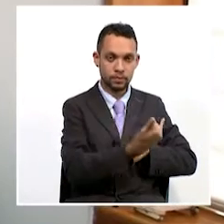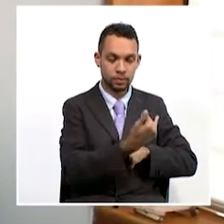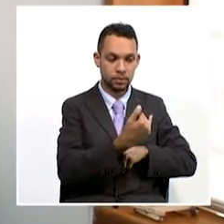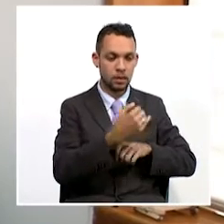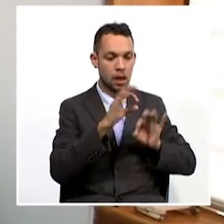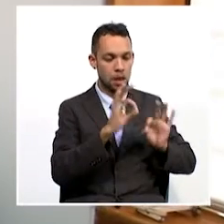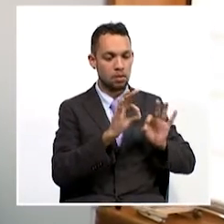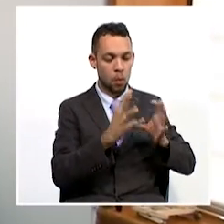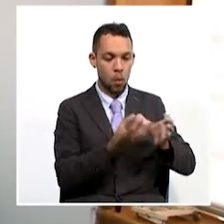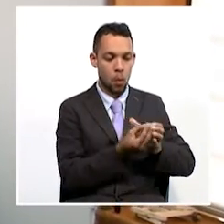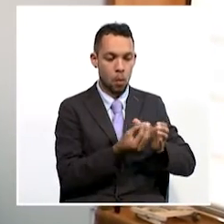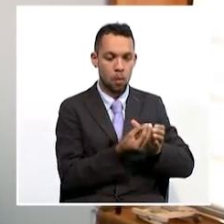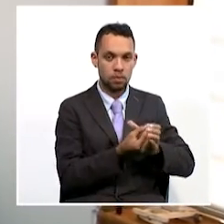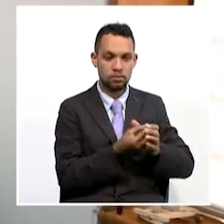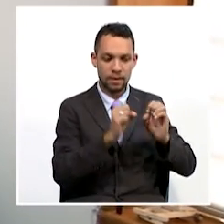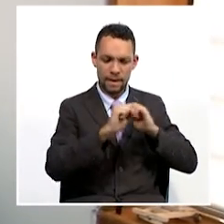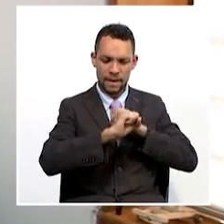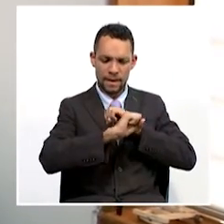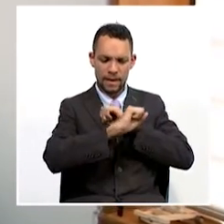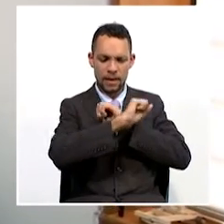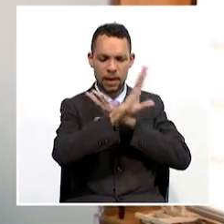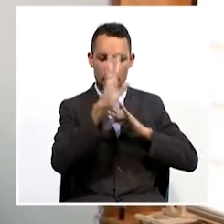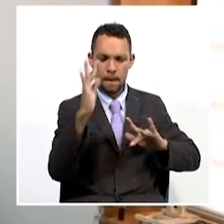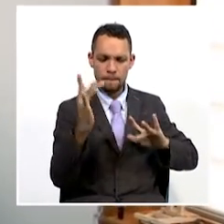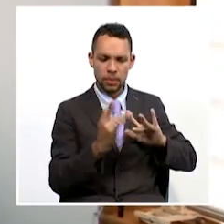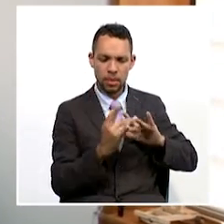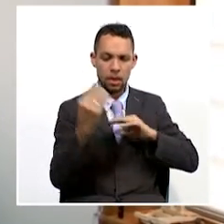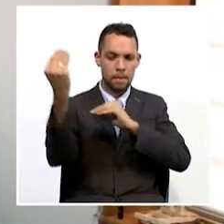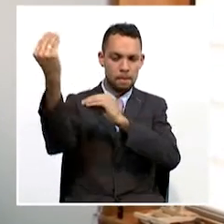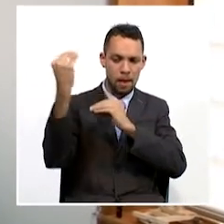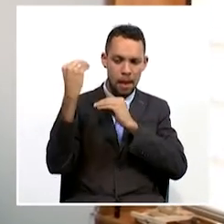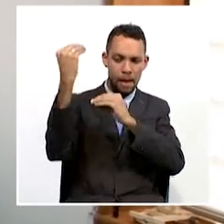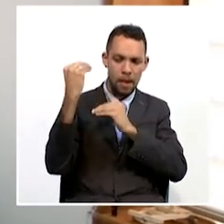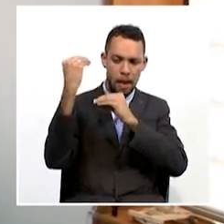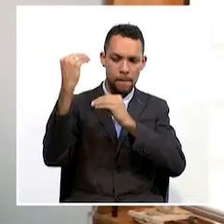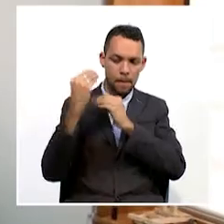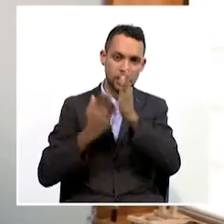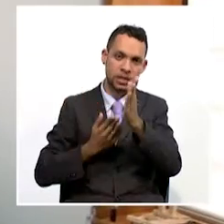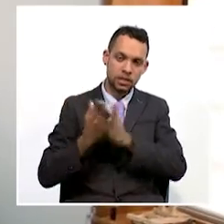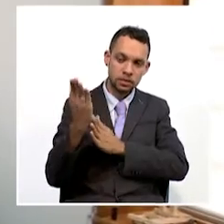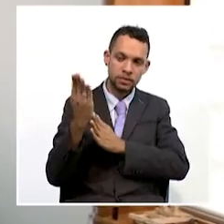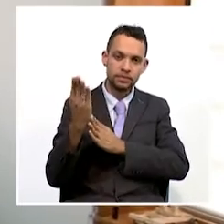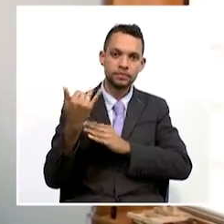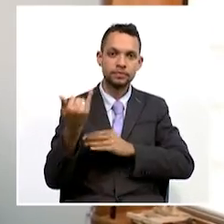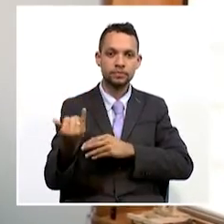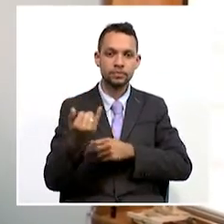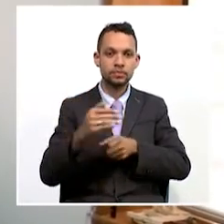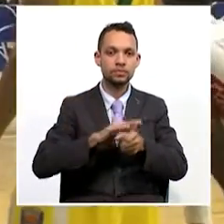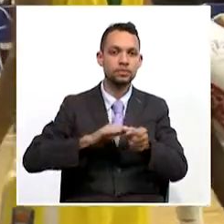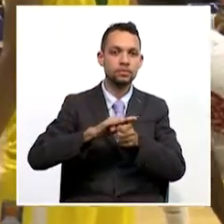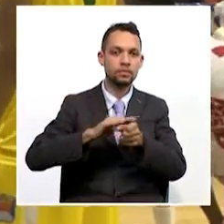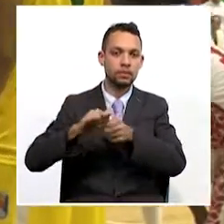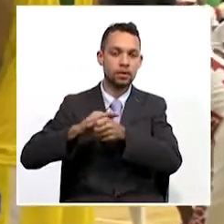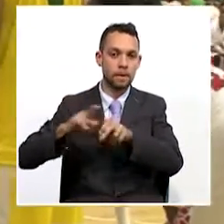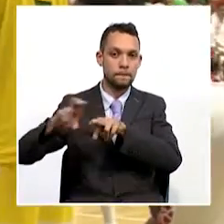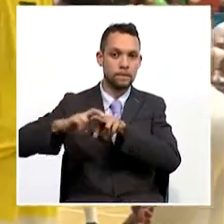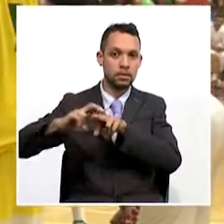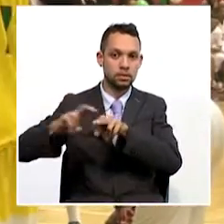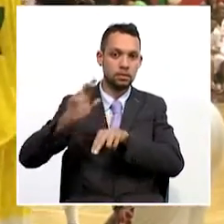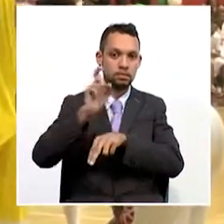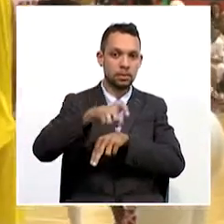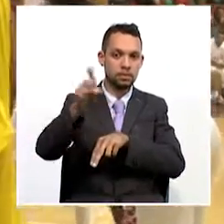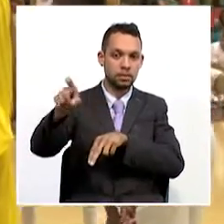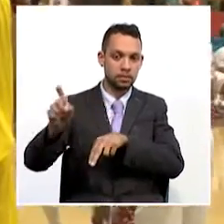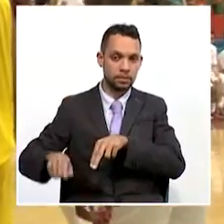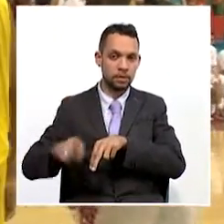tener claro cuáles son los instructores que van a tener ellos para llegar a los barrios de Manizales. El patrocinio de la